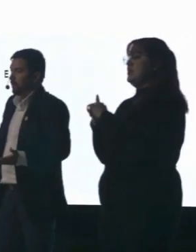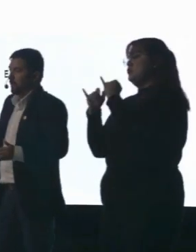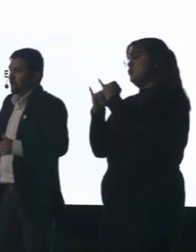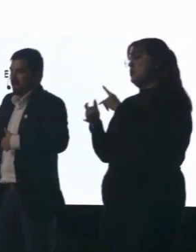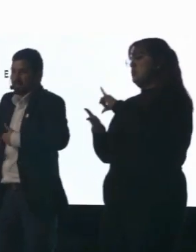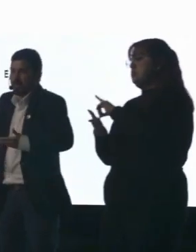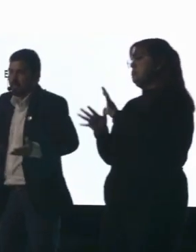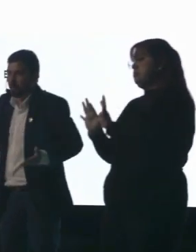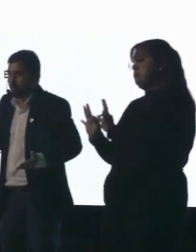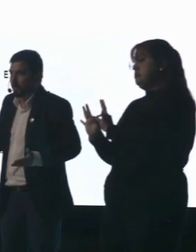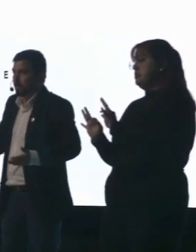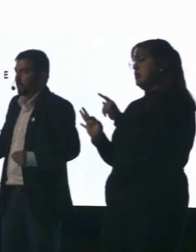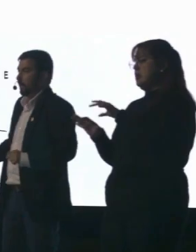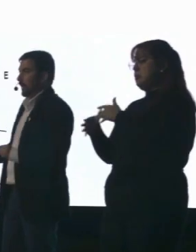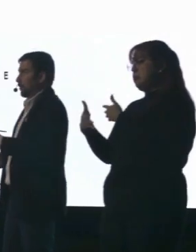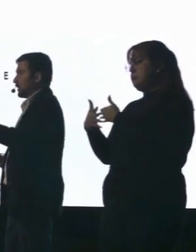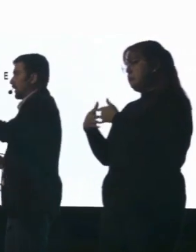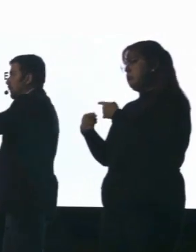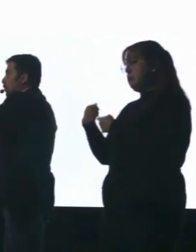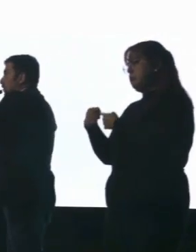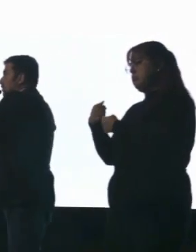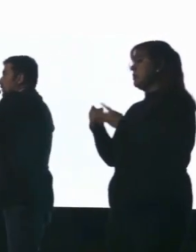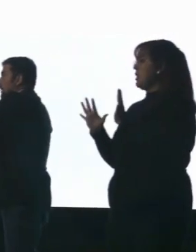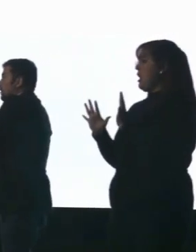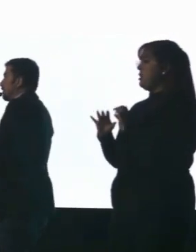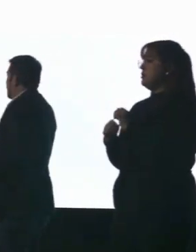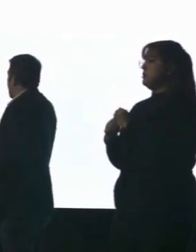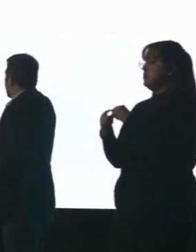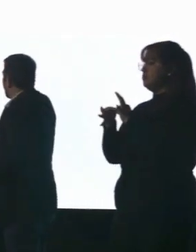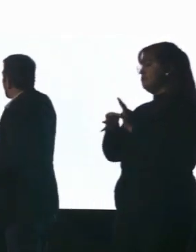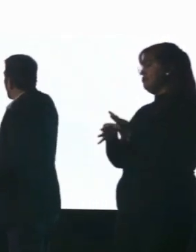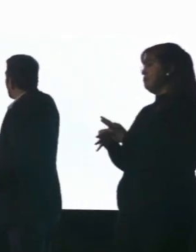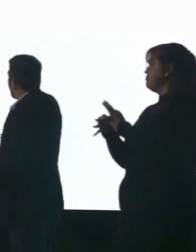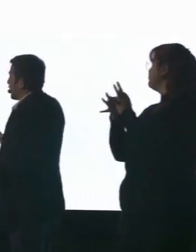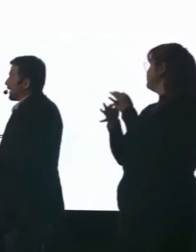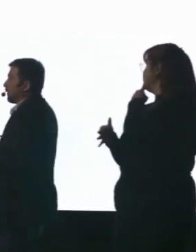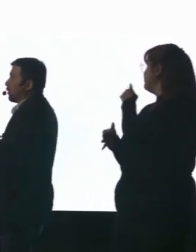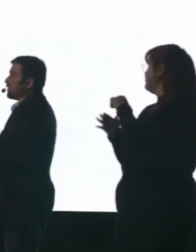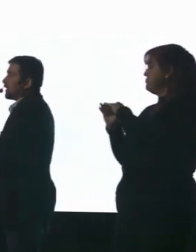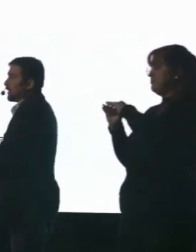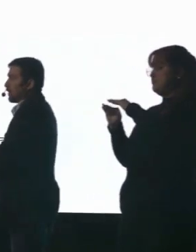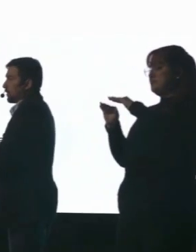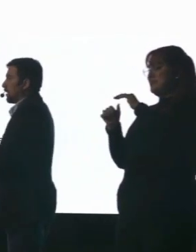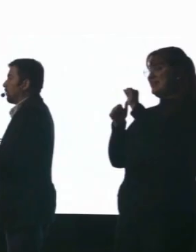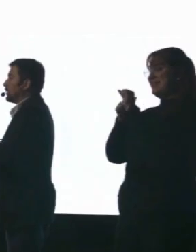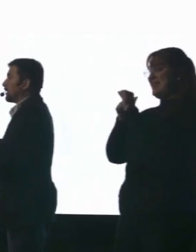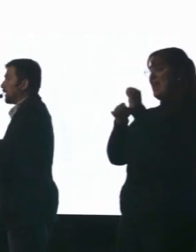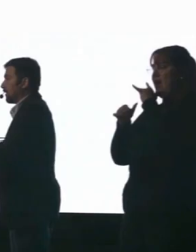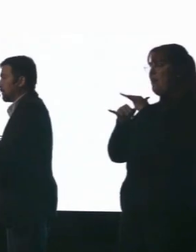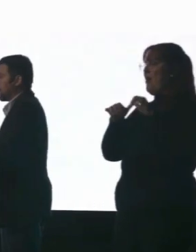casi ininterrumpida, en donde teníamos un arco magmático que estaba actuando y que estaba muy cerca de la costa o muy cerca de la